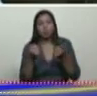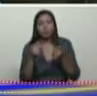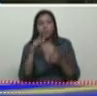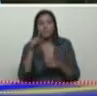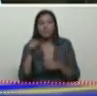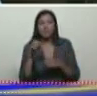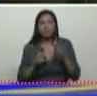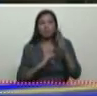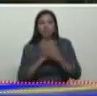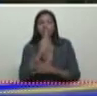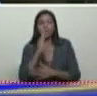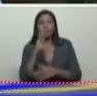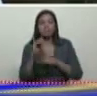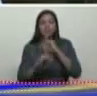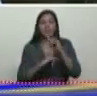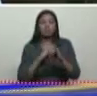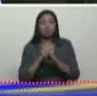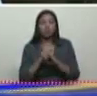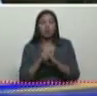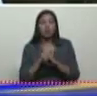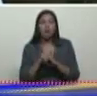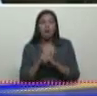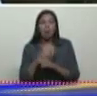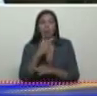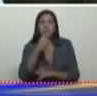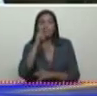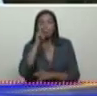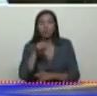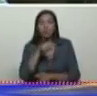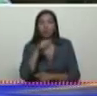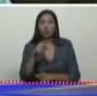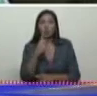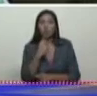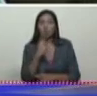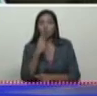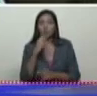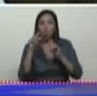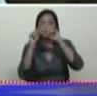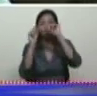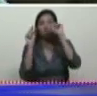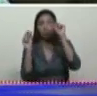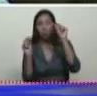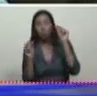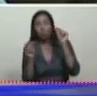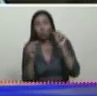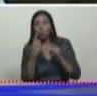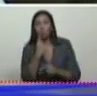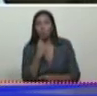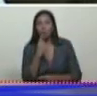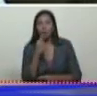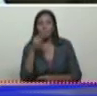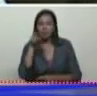la Federación Internacional de la Cruz Roja y la Media Luna Roja para que la Cruz Roja